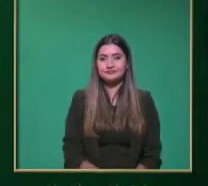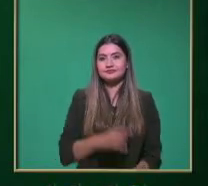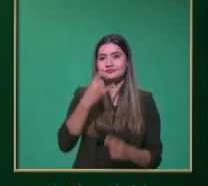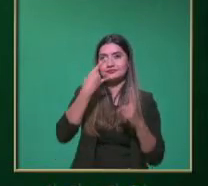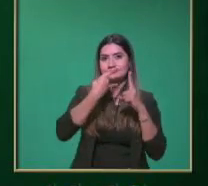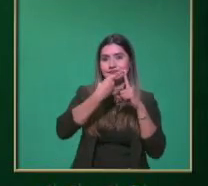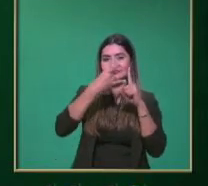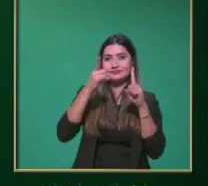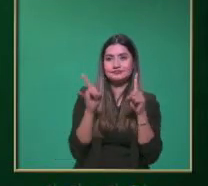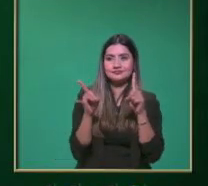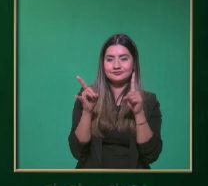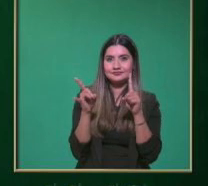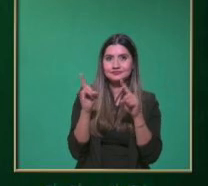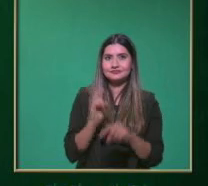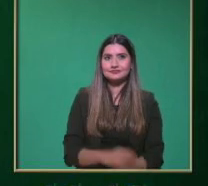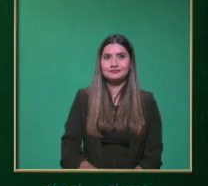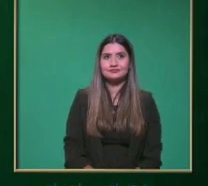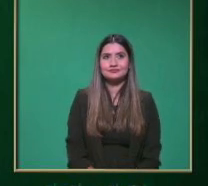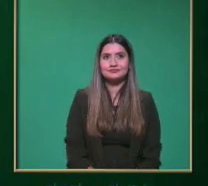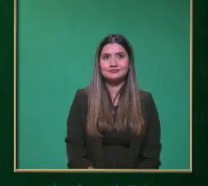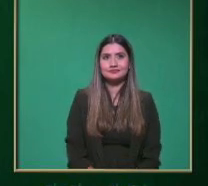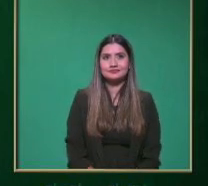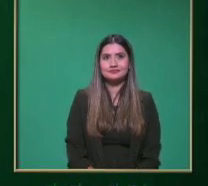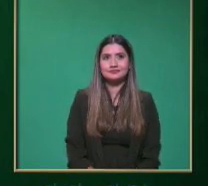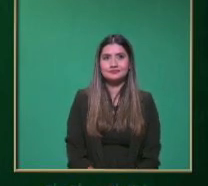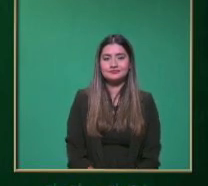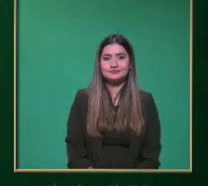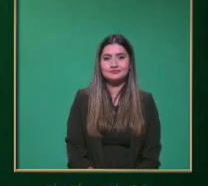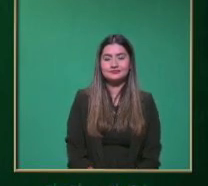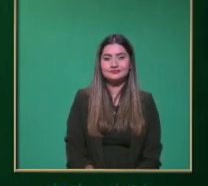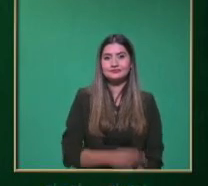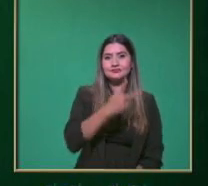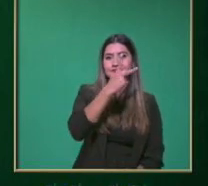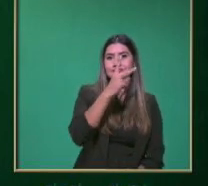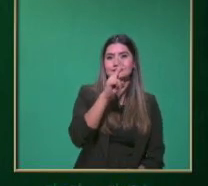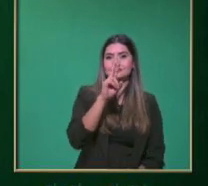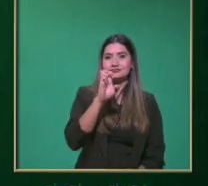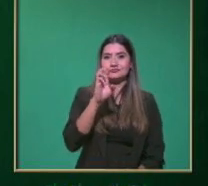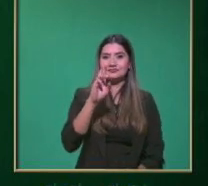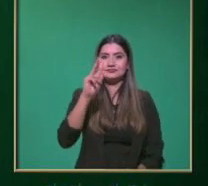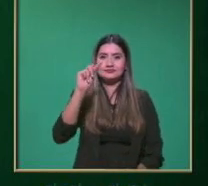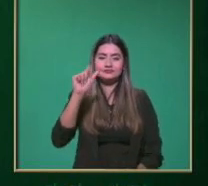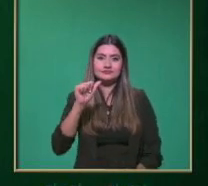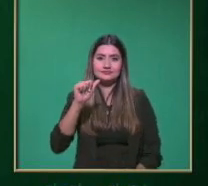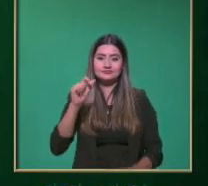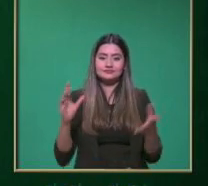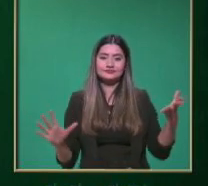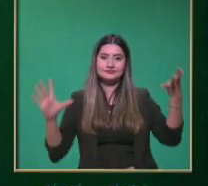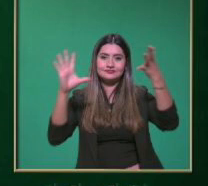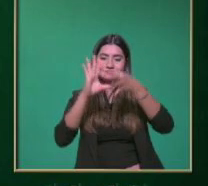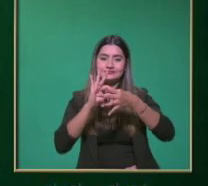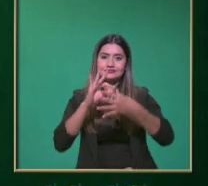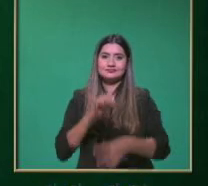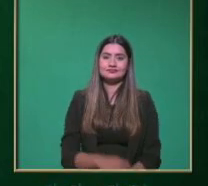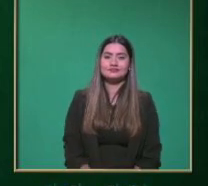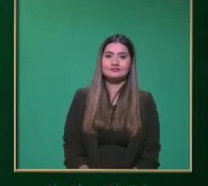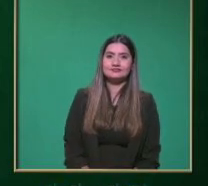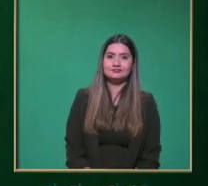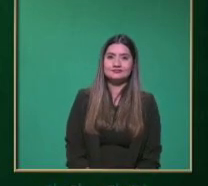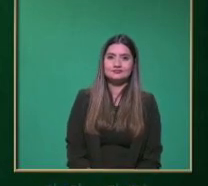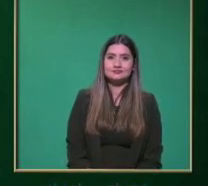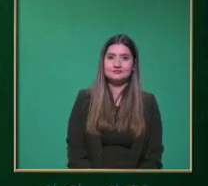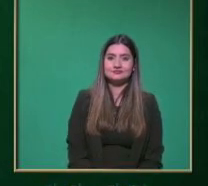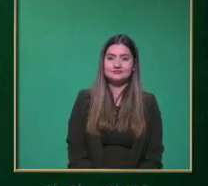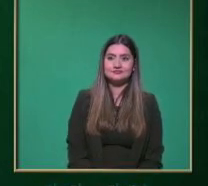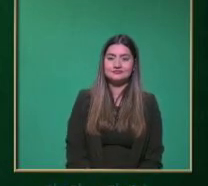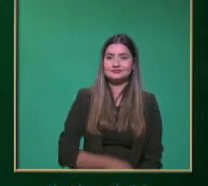¿Ya encontraron la palabra puerta? Puerta. Aquí está, enfrentito. No batallamos nada. Seguramente